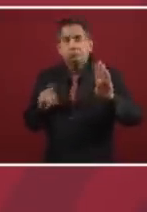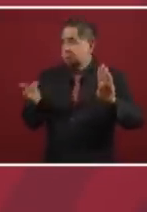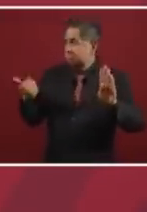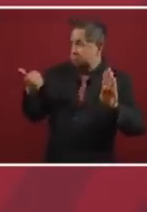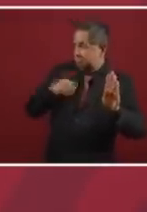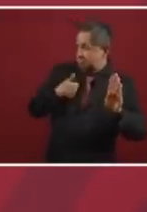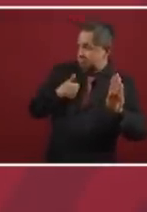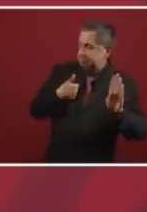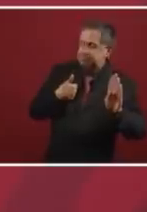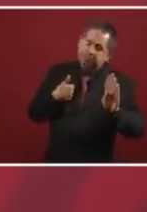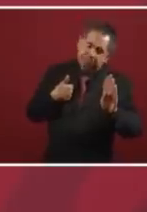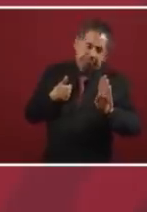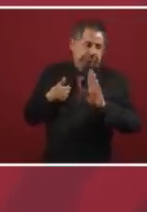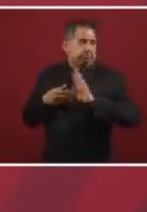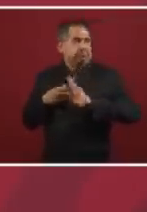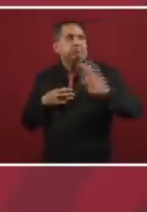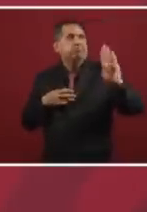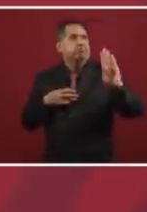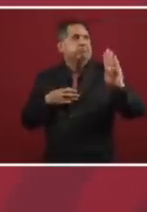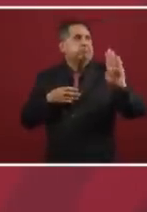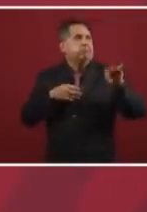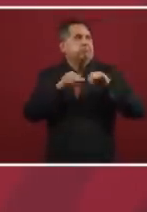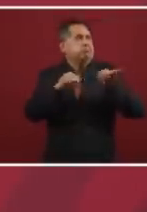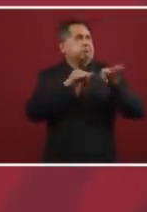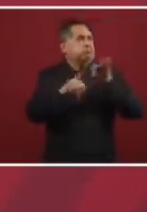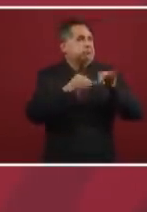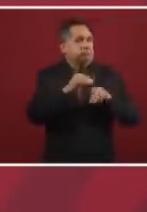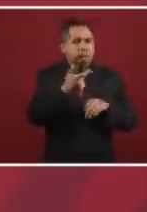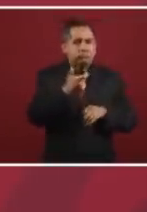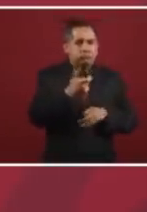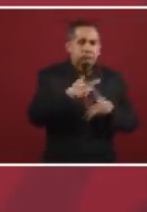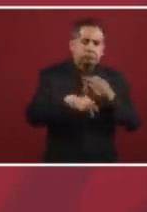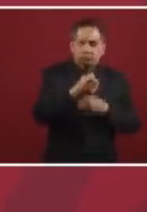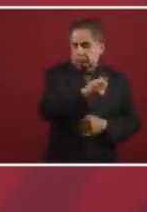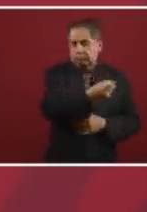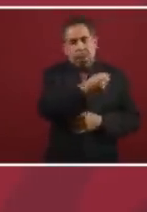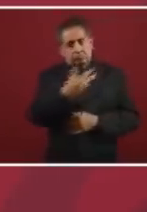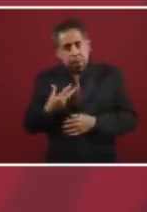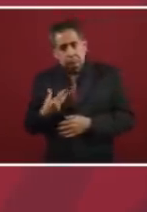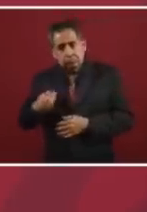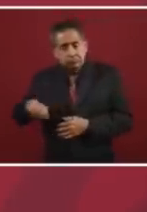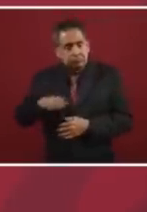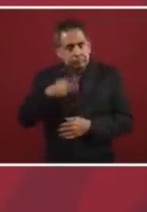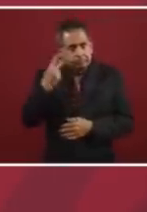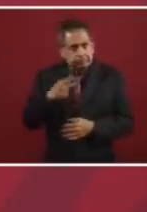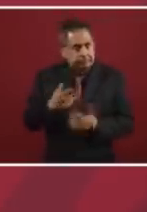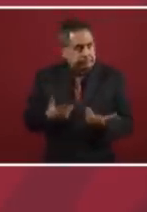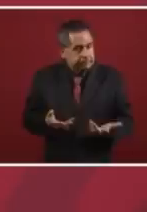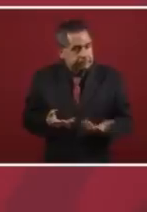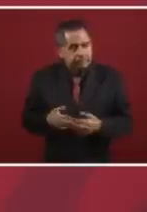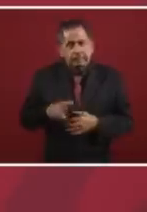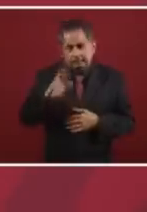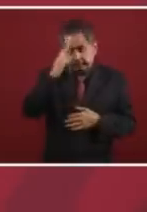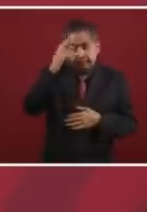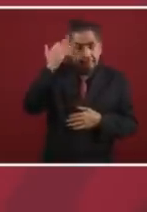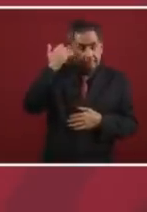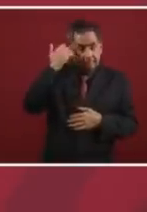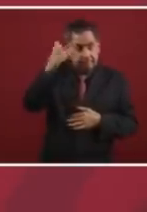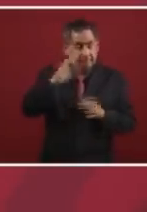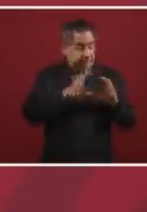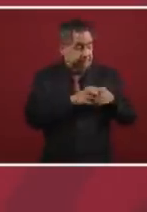porque no había oportunidades a buscarse la vida en el período neoliberal